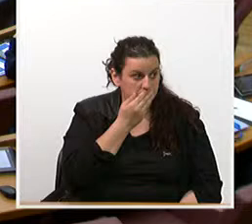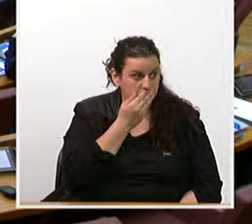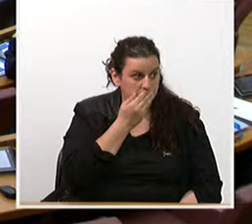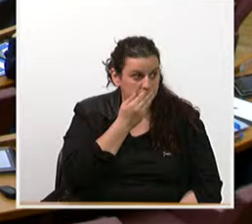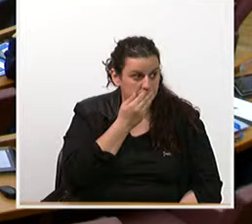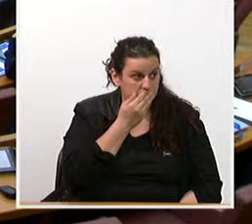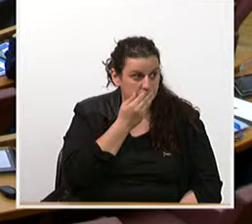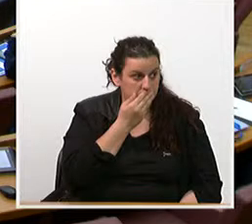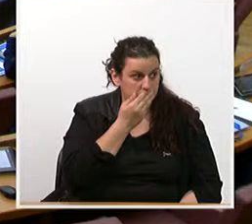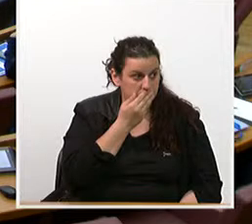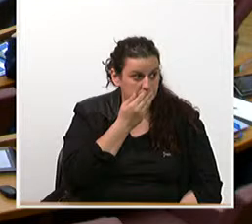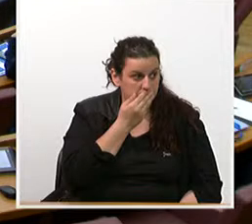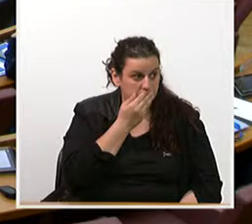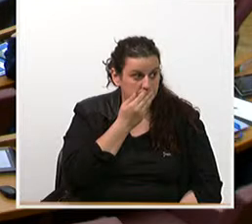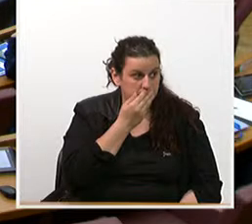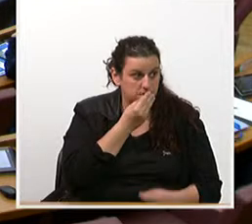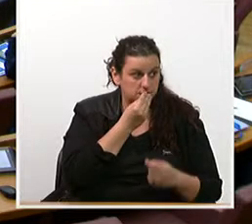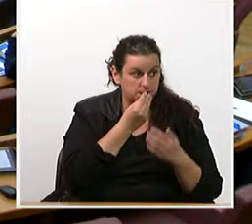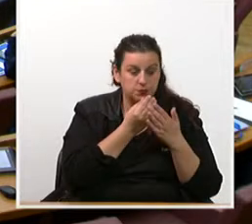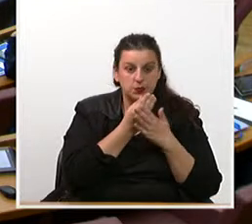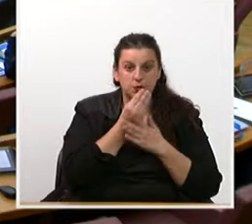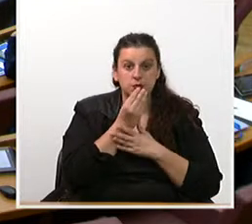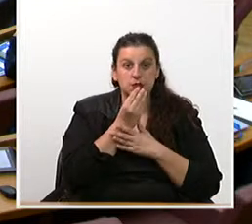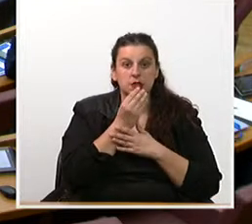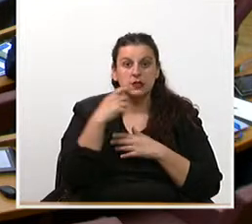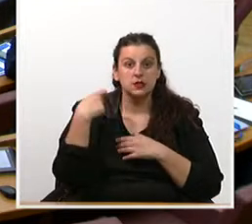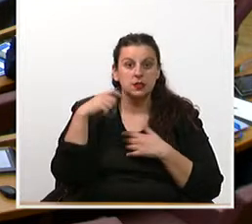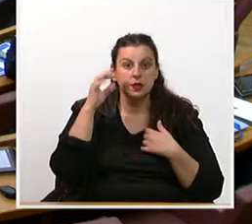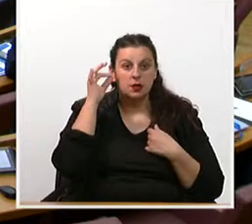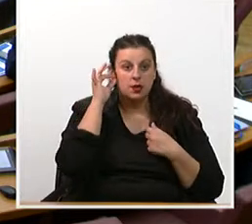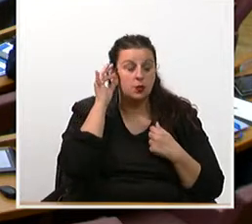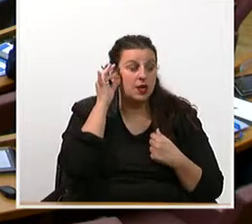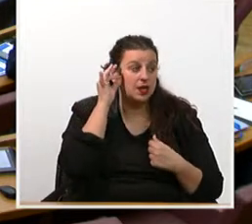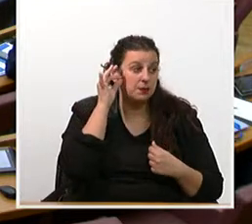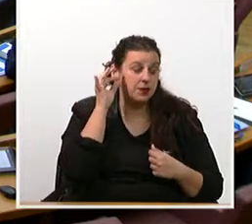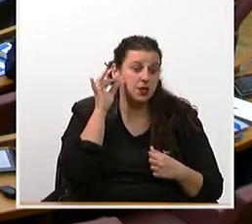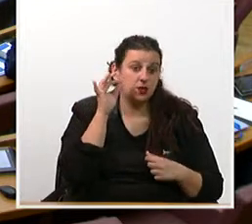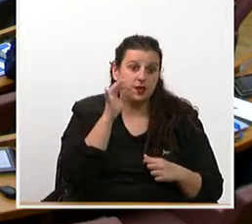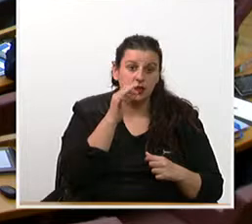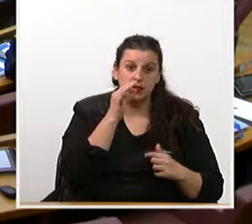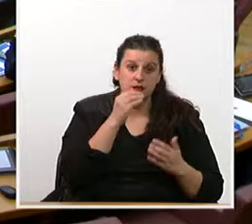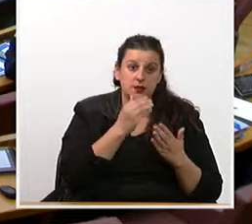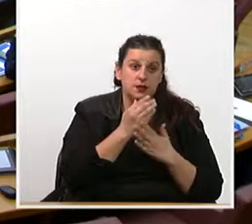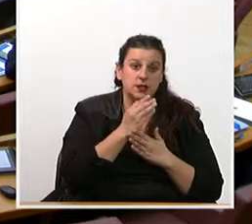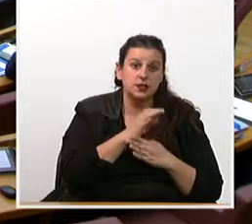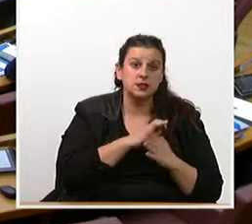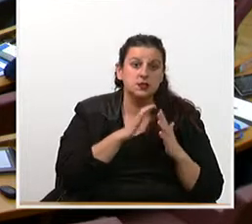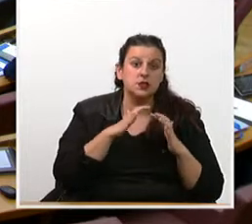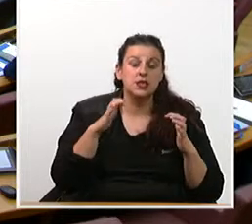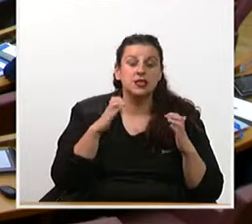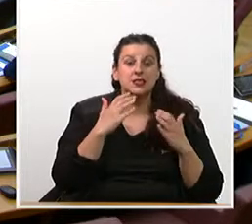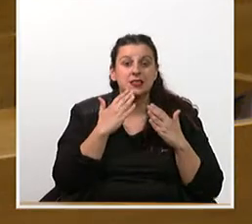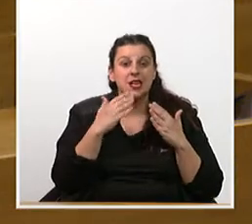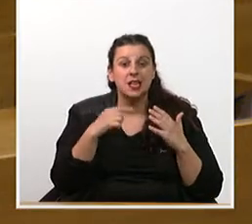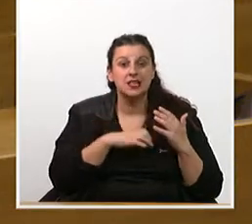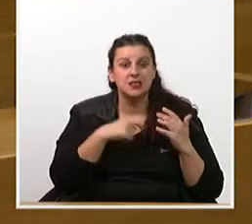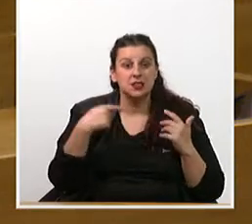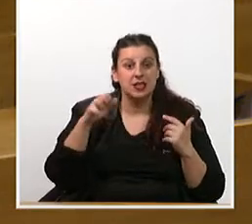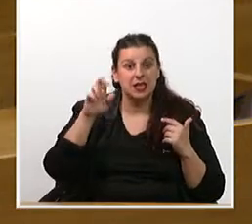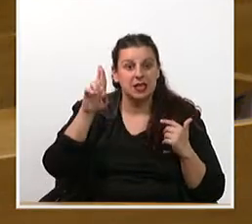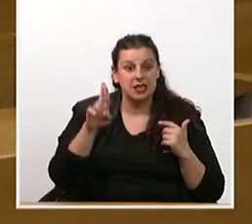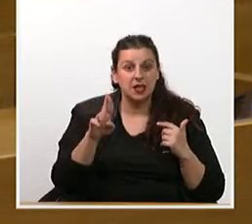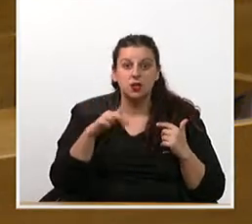turismo Buenos días presidenta Buenos días señorías Muchas gracias señor giner agradezco la